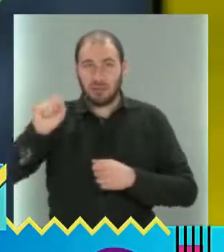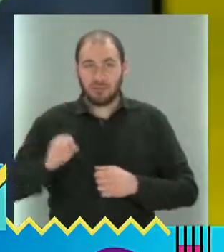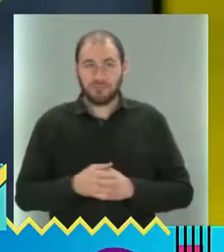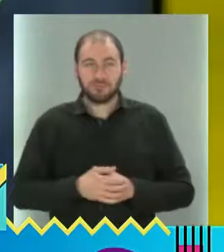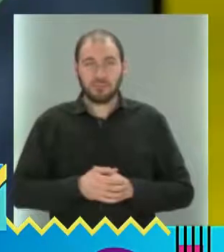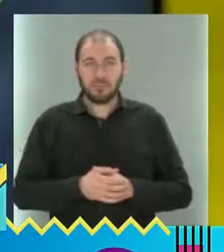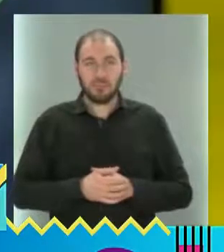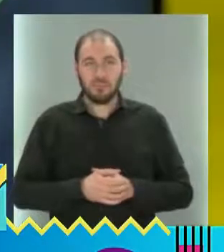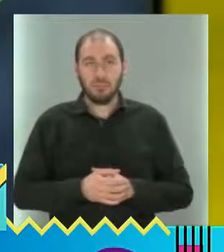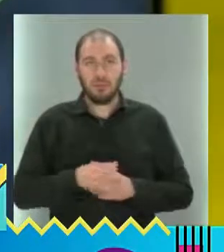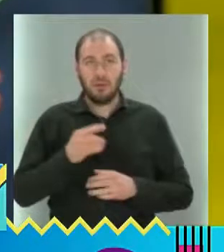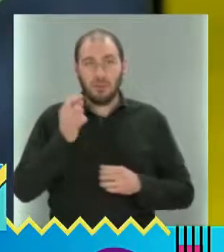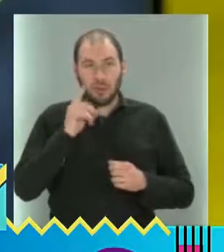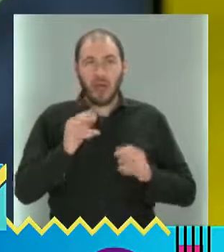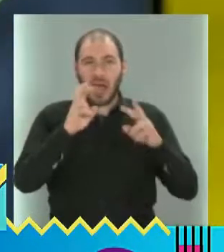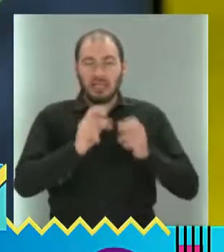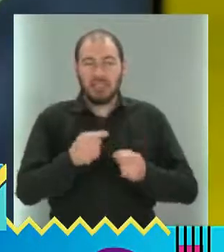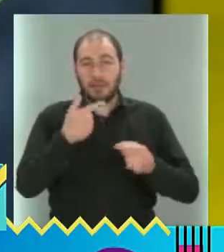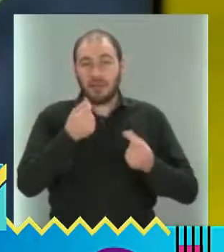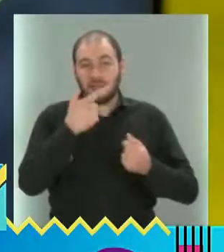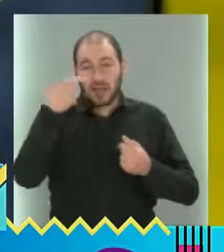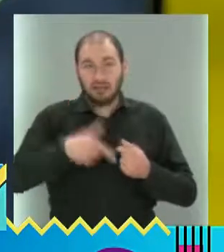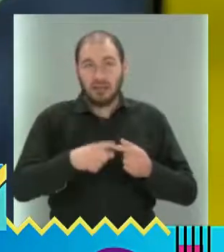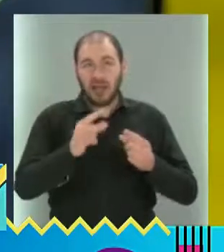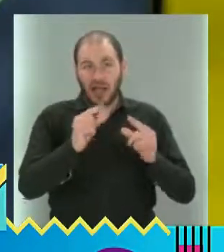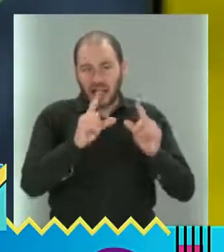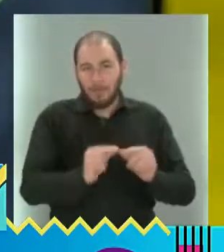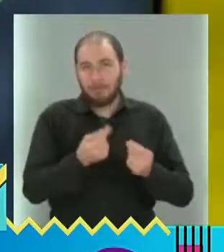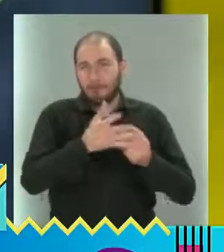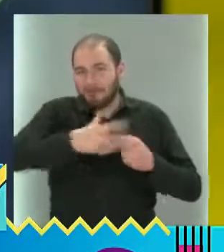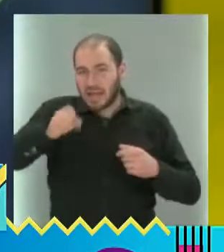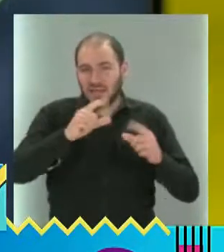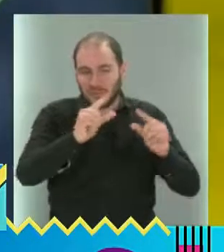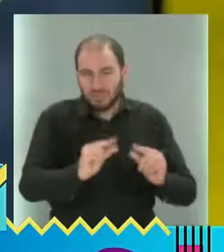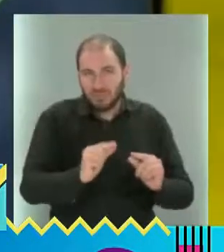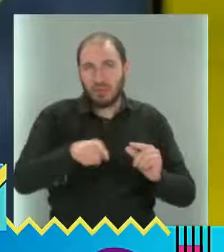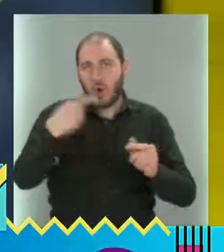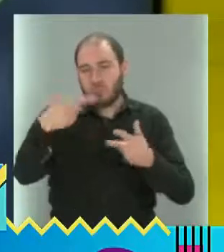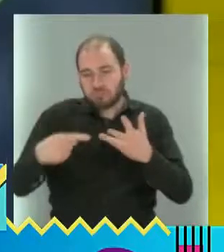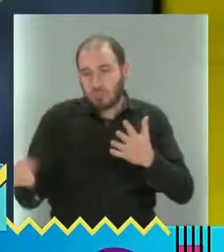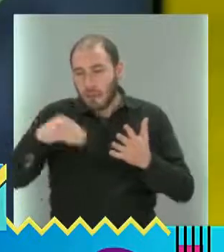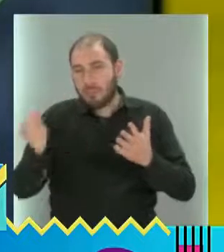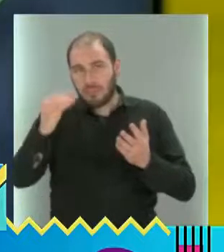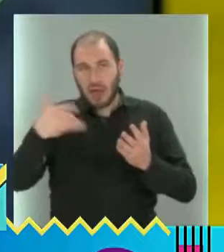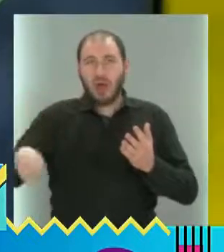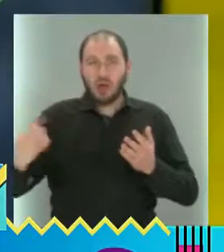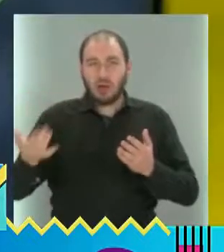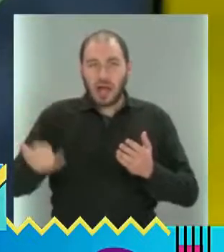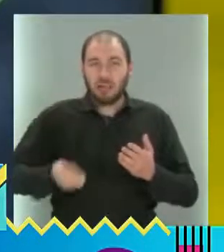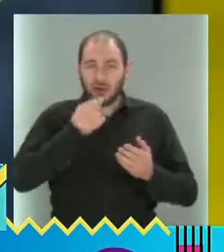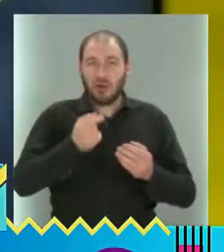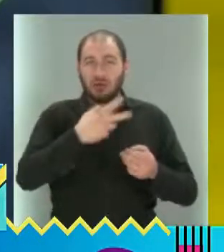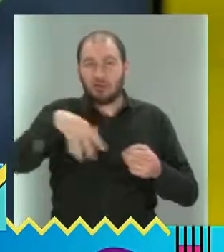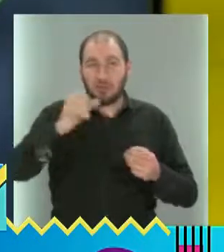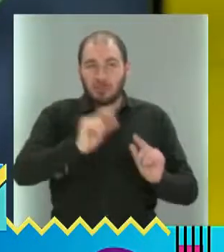Entonces, bueno, ya cuando vos ves analizar el precio de la nafta, el flete es solamente un costo. Después existen un montón de otros costos que pueden hacer que con un costo menor de